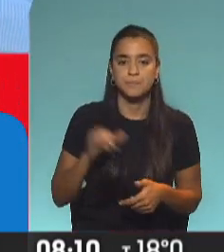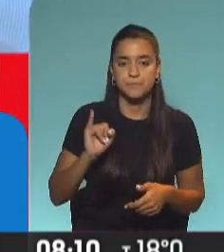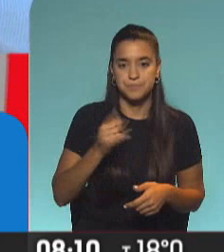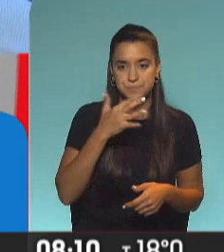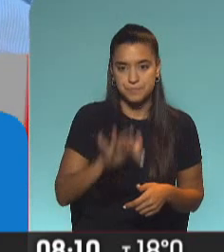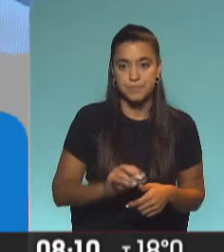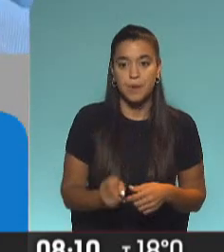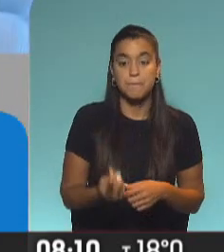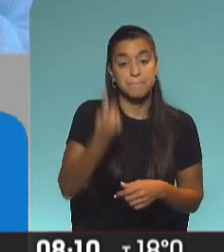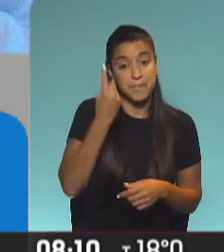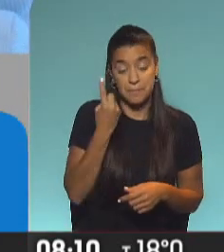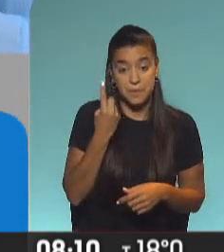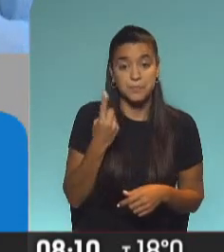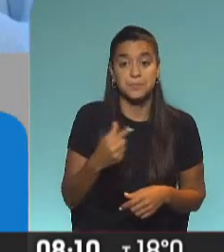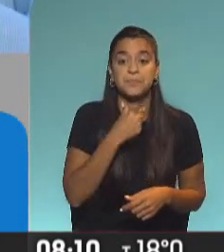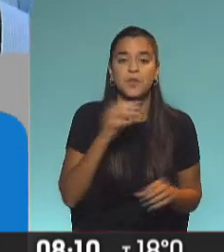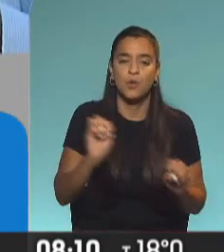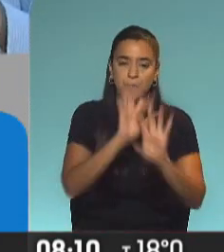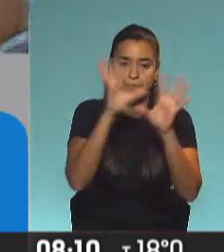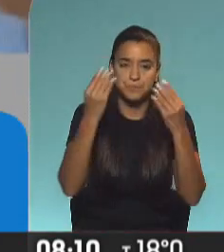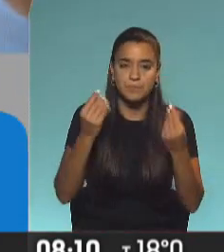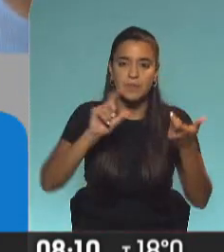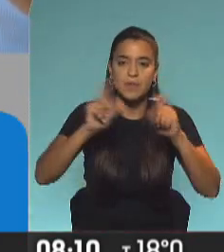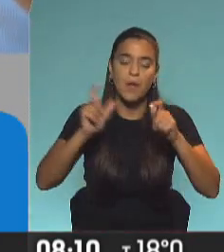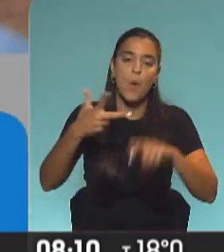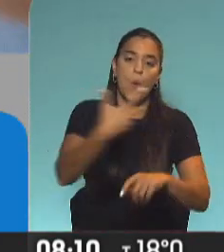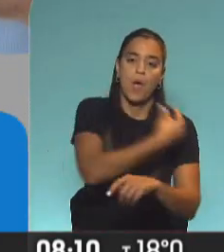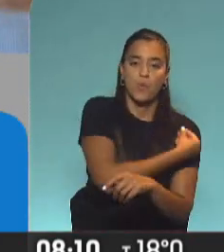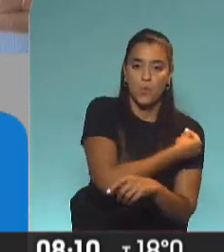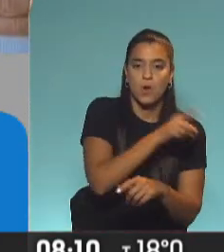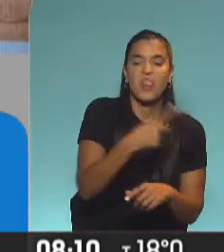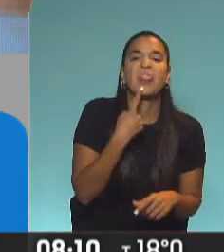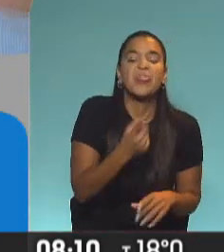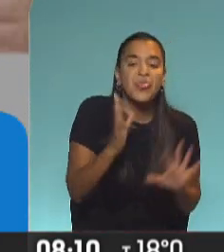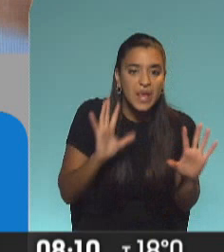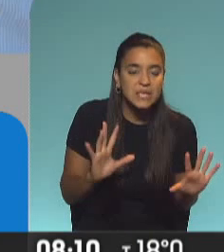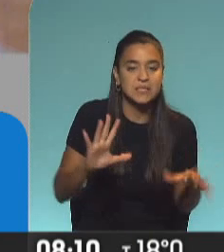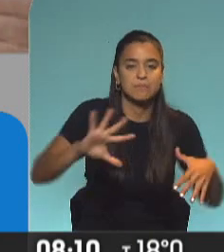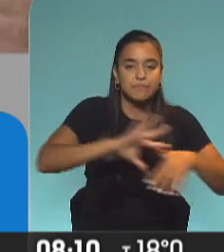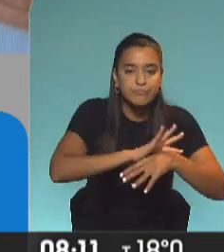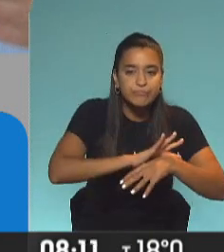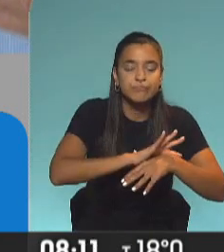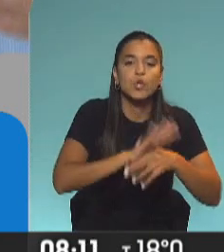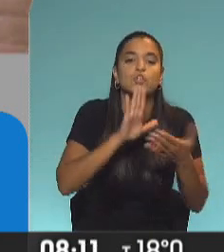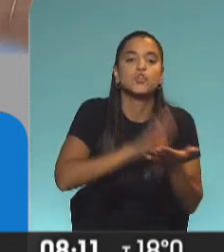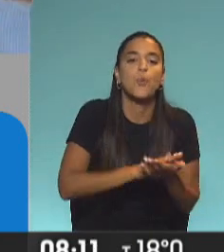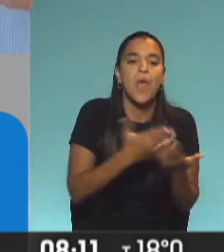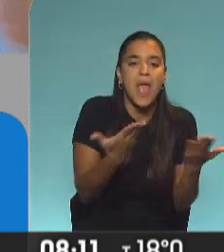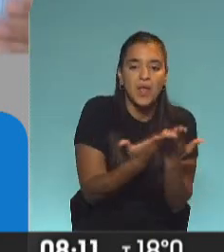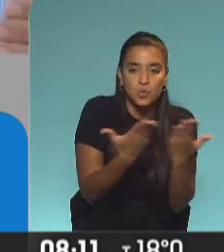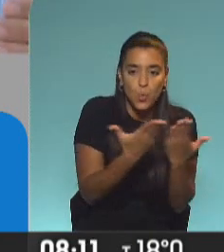Comprendo. A ver, en principio, lo que quiero dejar en claro es que una diferencia entre una vacuna que dice tener una eficacia en función de los